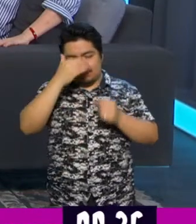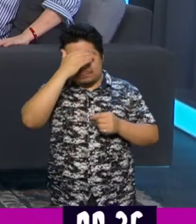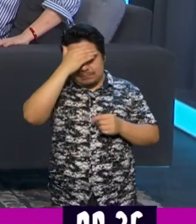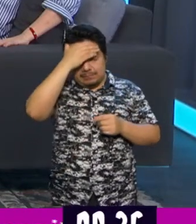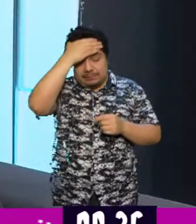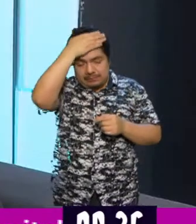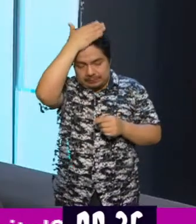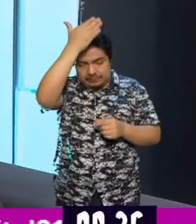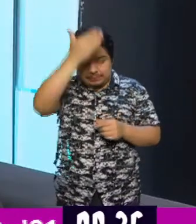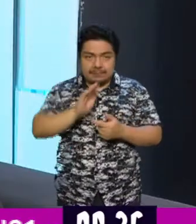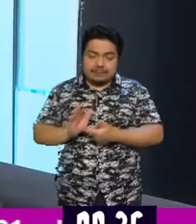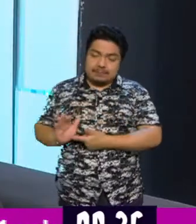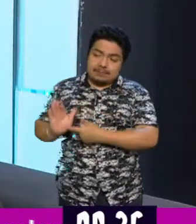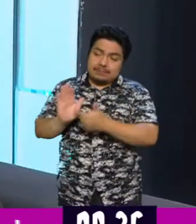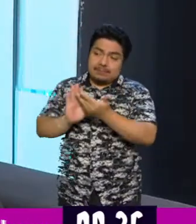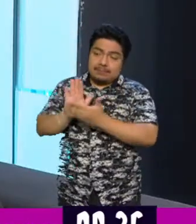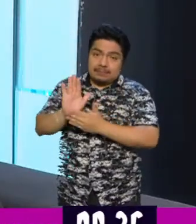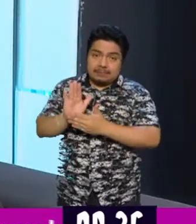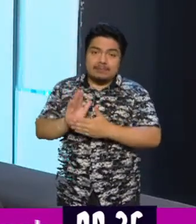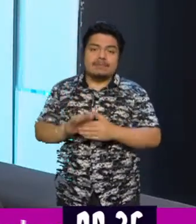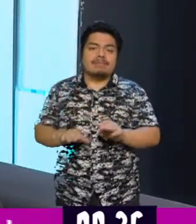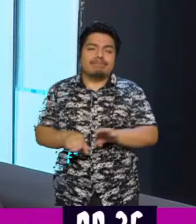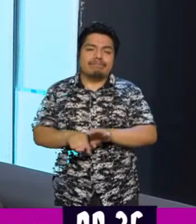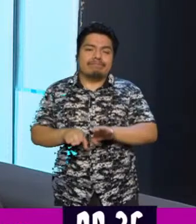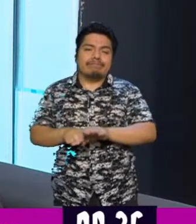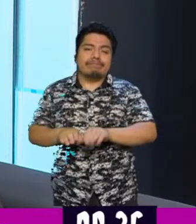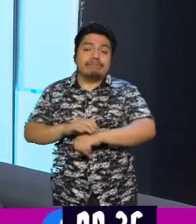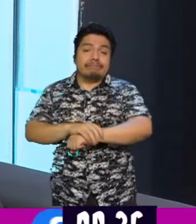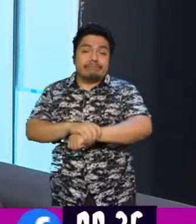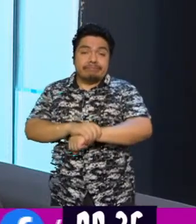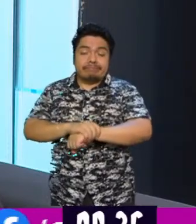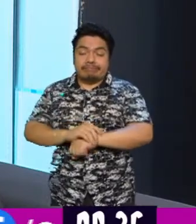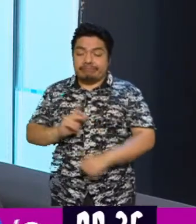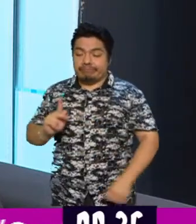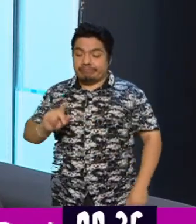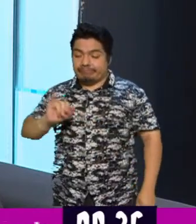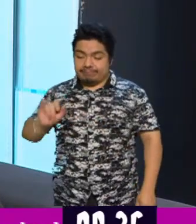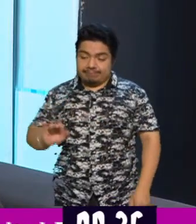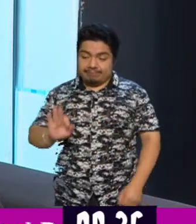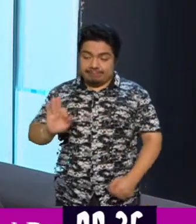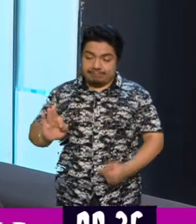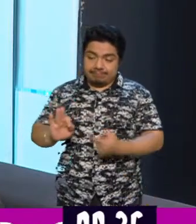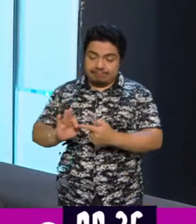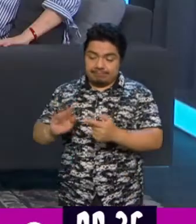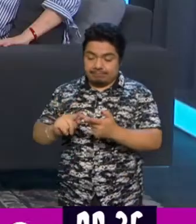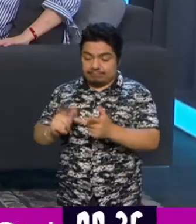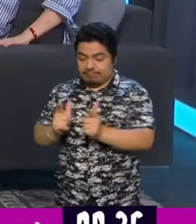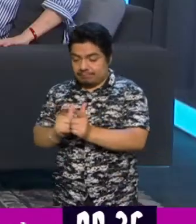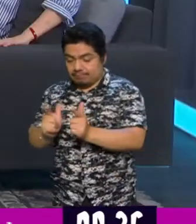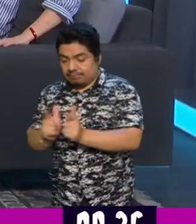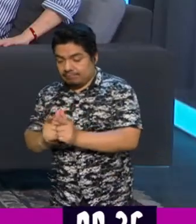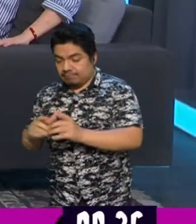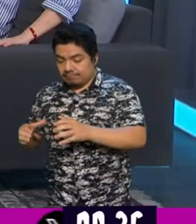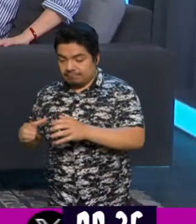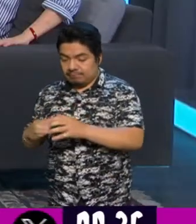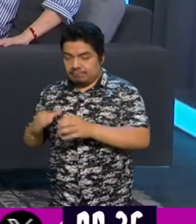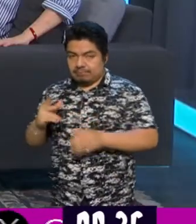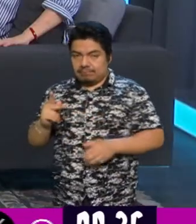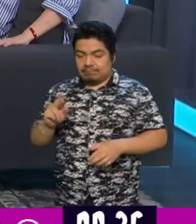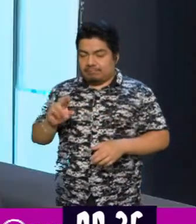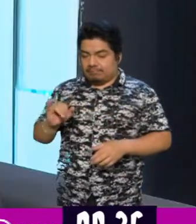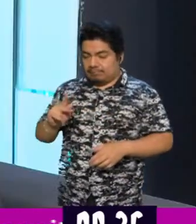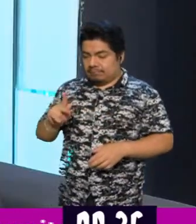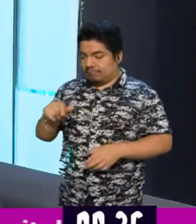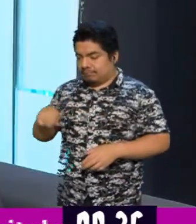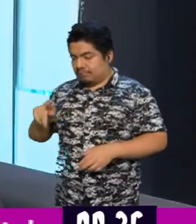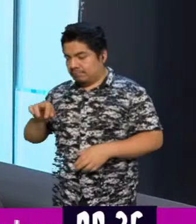publicada por Salvador esta alianza del Poder Judicial, pues, con el grupo conservador, ¿no? Entonces, aquí hay